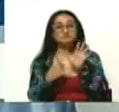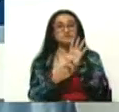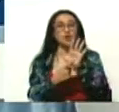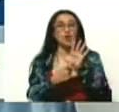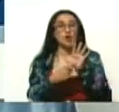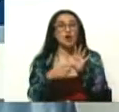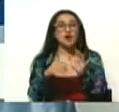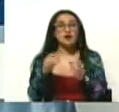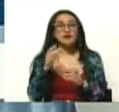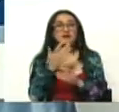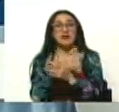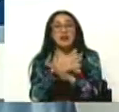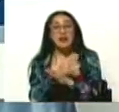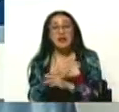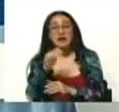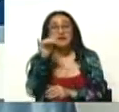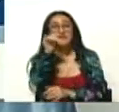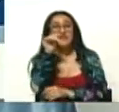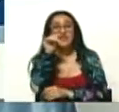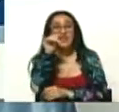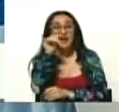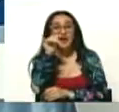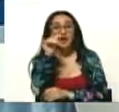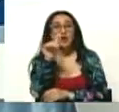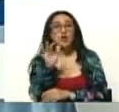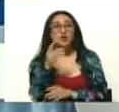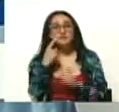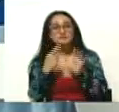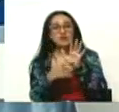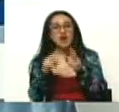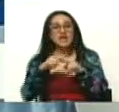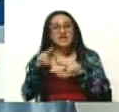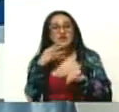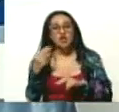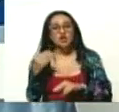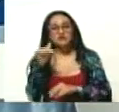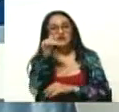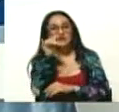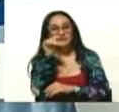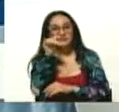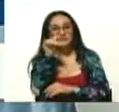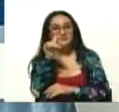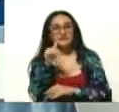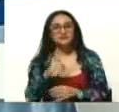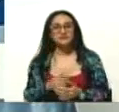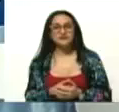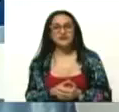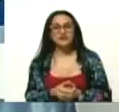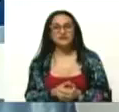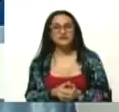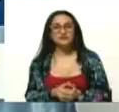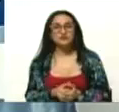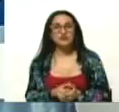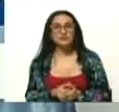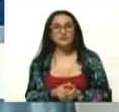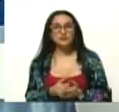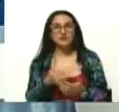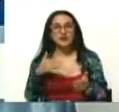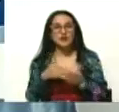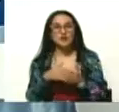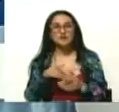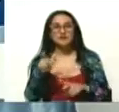material pornográfico y exhibición de pornografía de niños, niñas y adolescentes previsto en la ley especial contra los